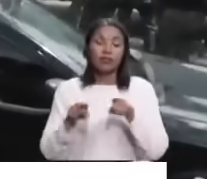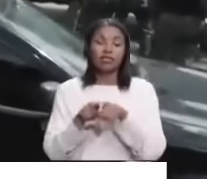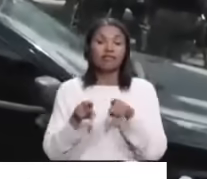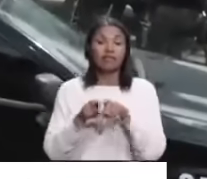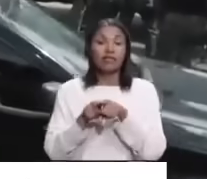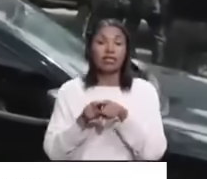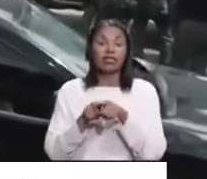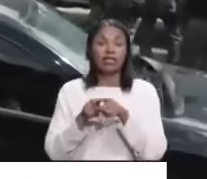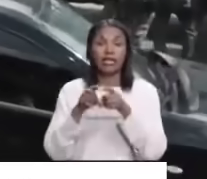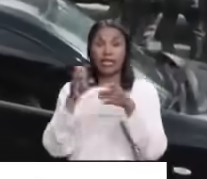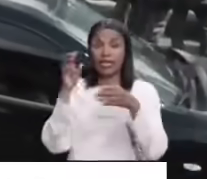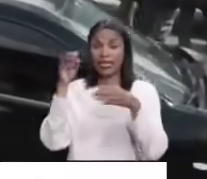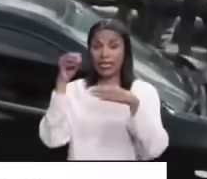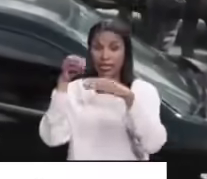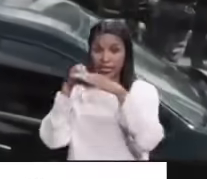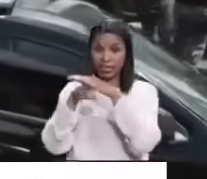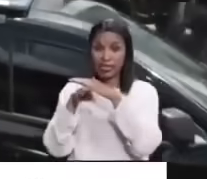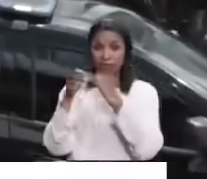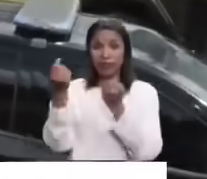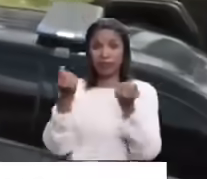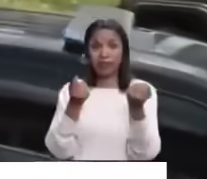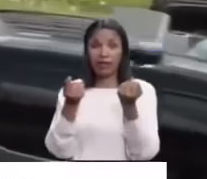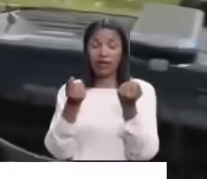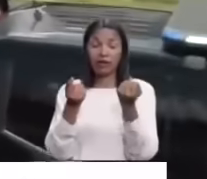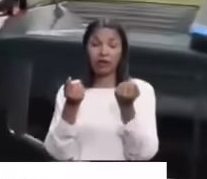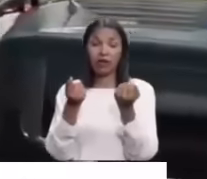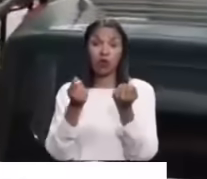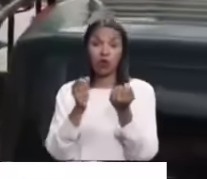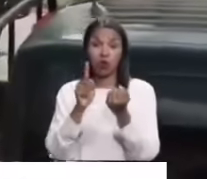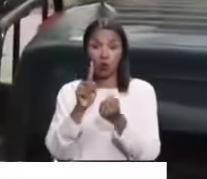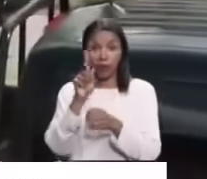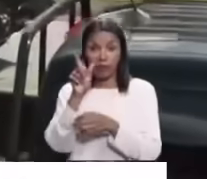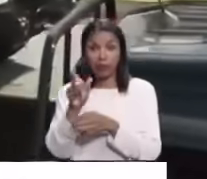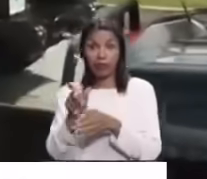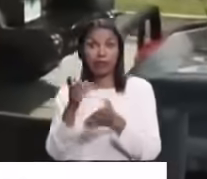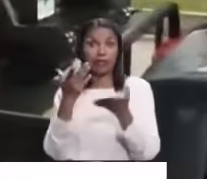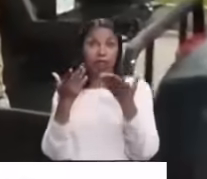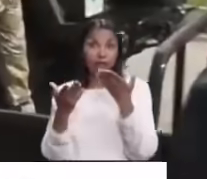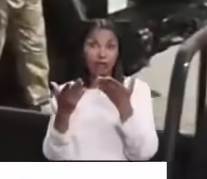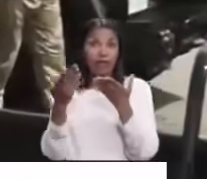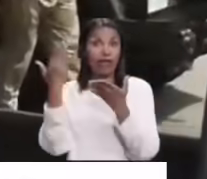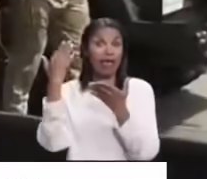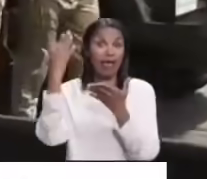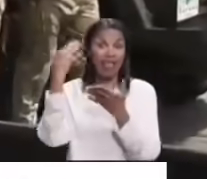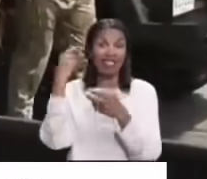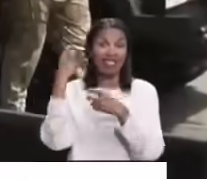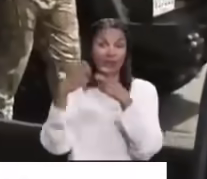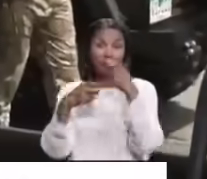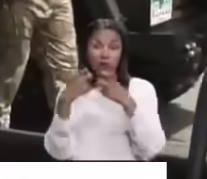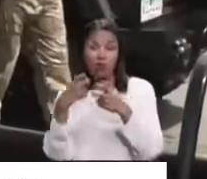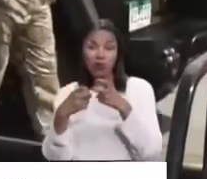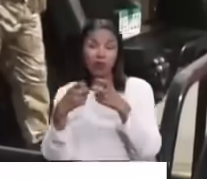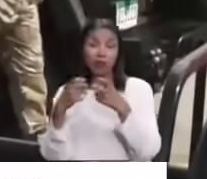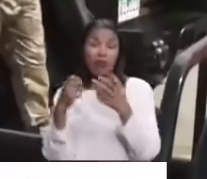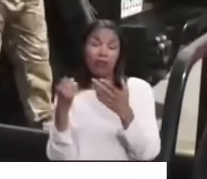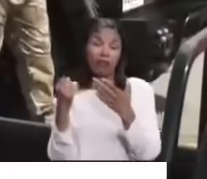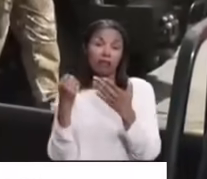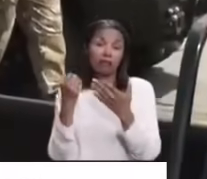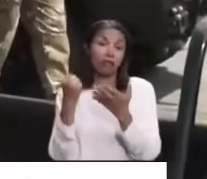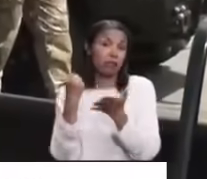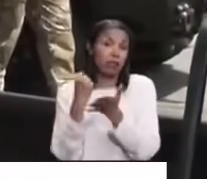persona con prontuario policial, el prontuario delictivo que está a bordo del vehículo. Sin